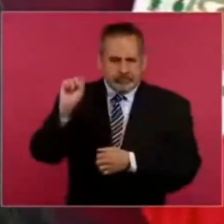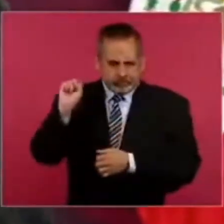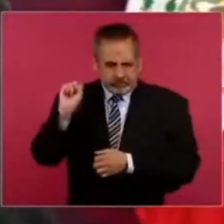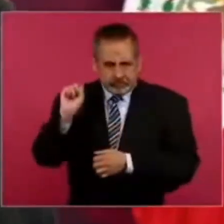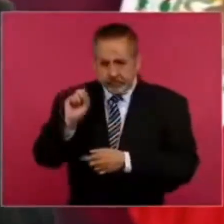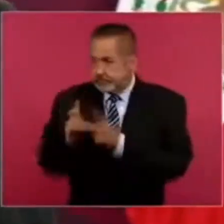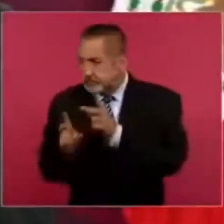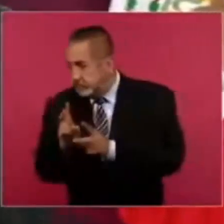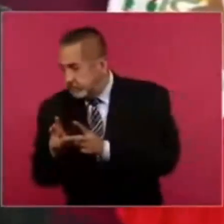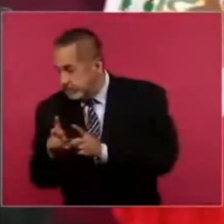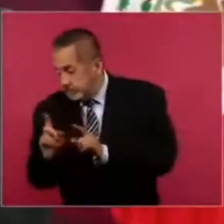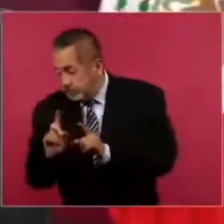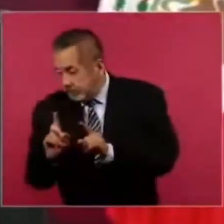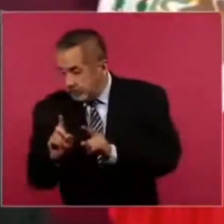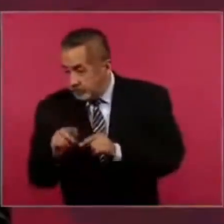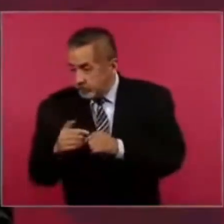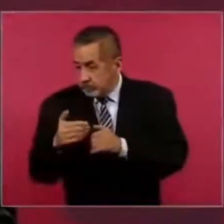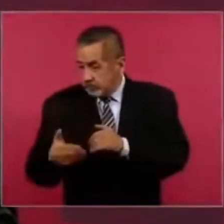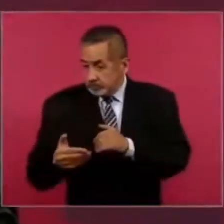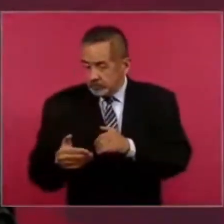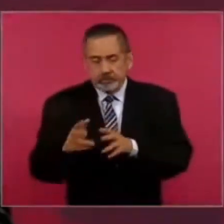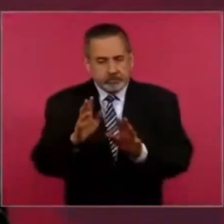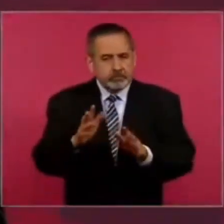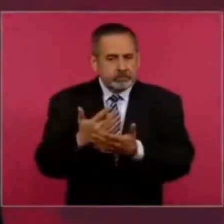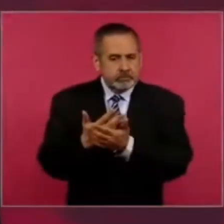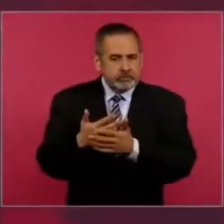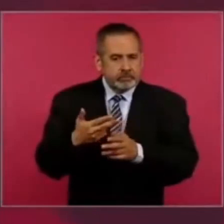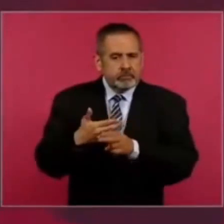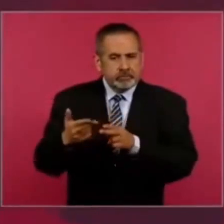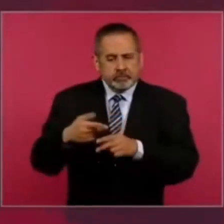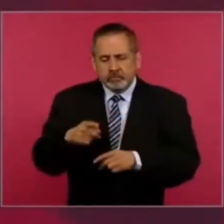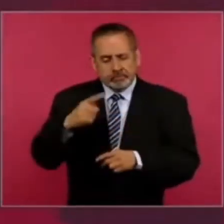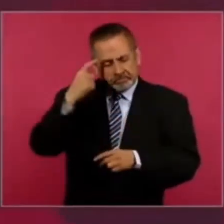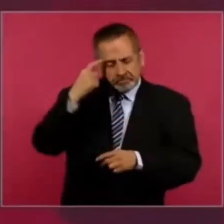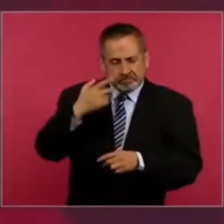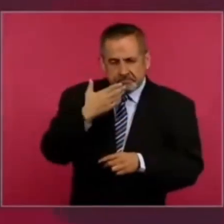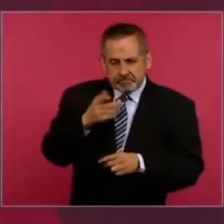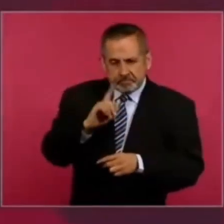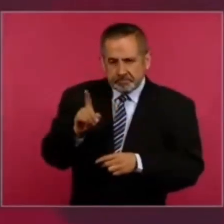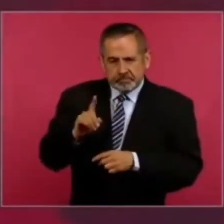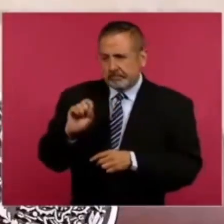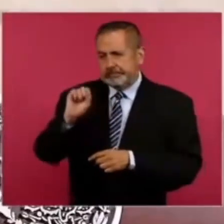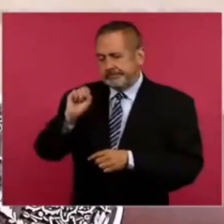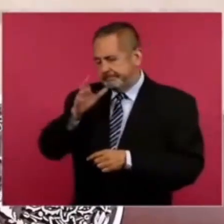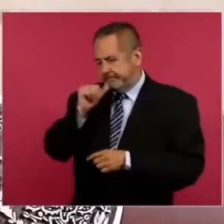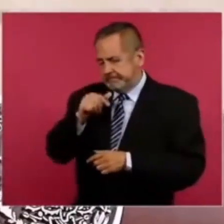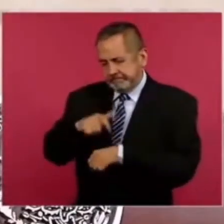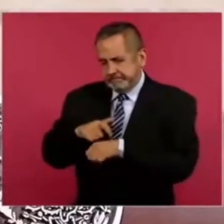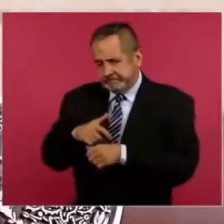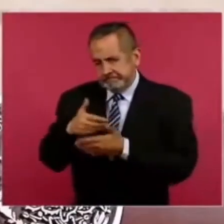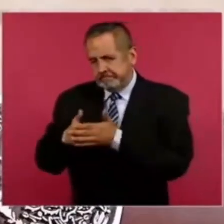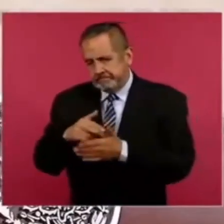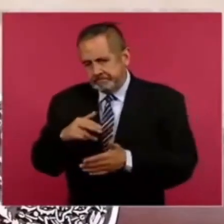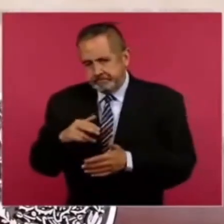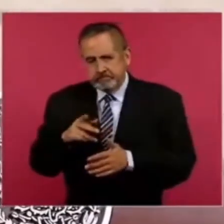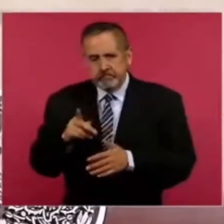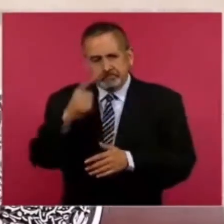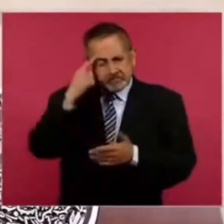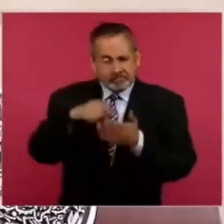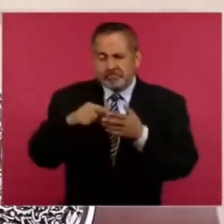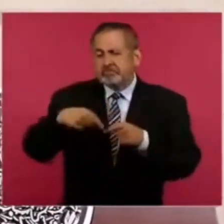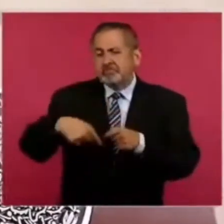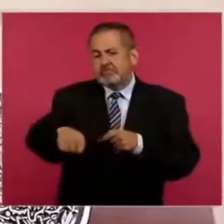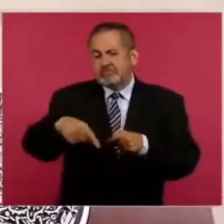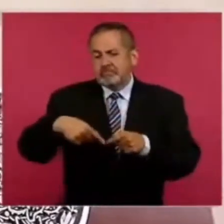con los técnicos y me dijeron que no lo veían viable, pero creo que esta